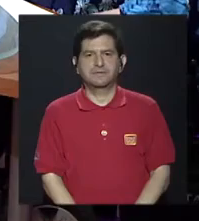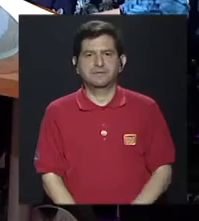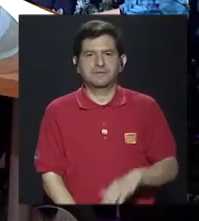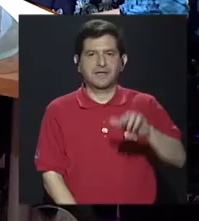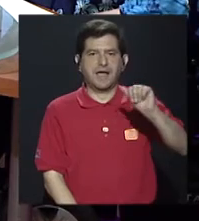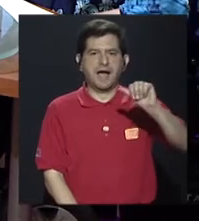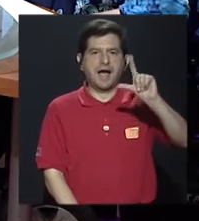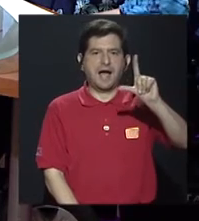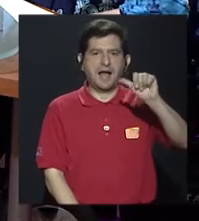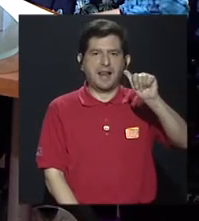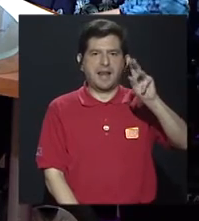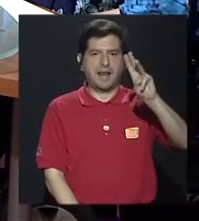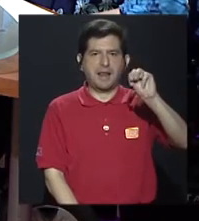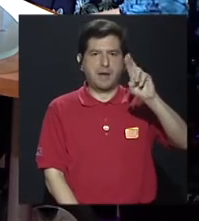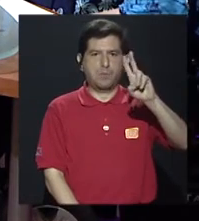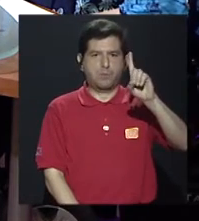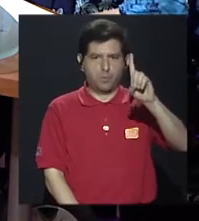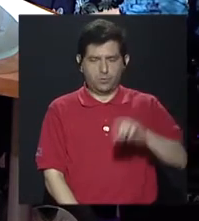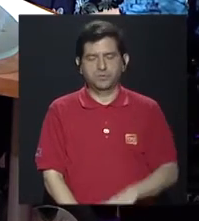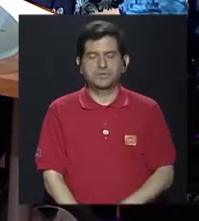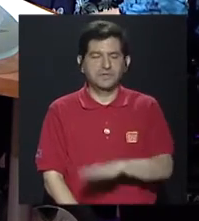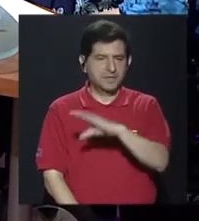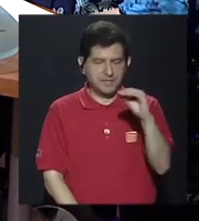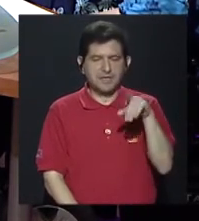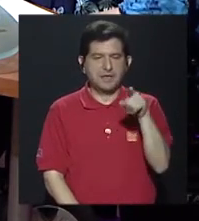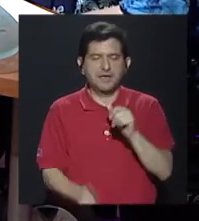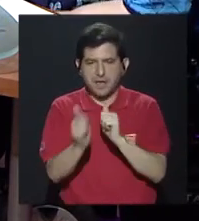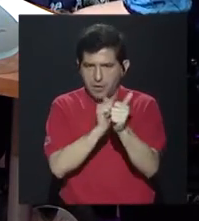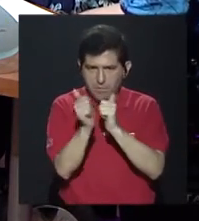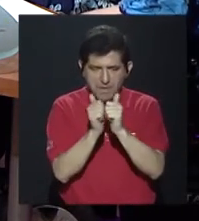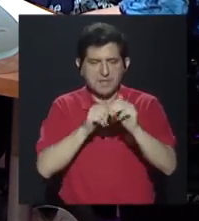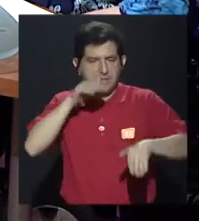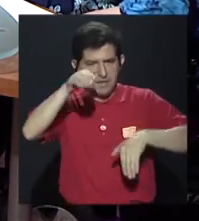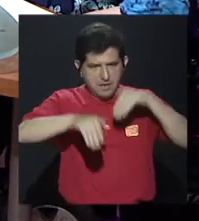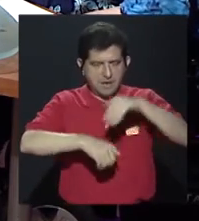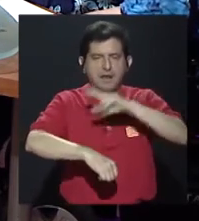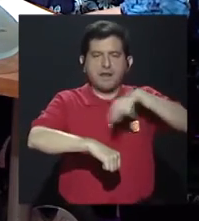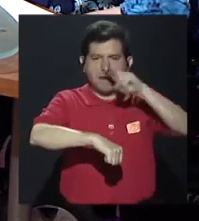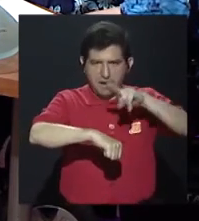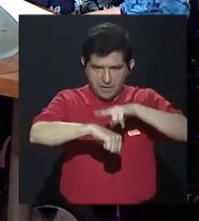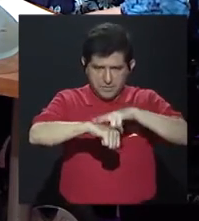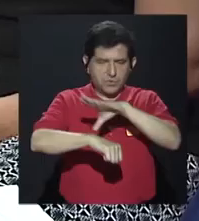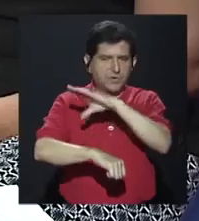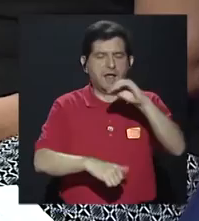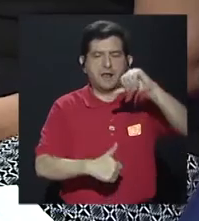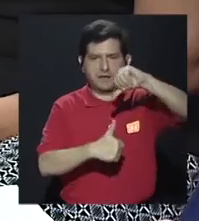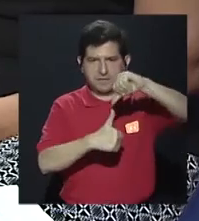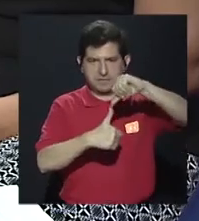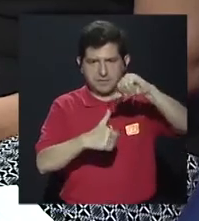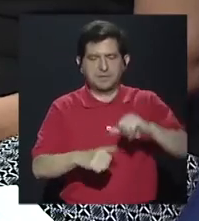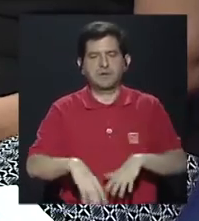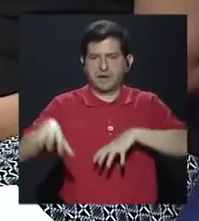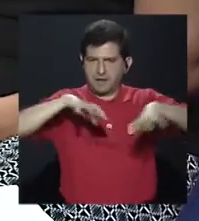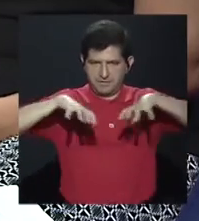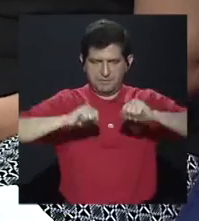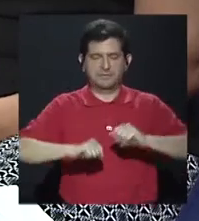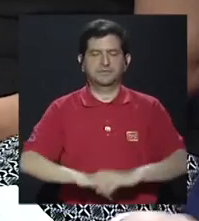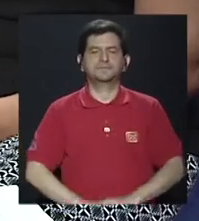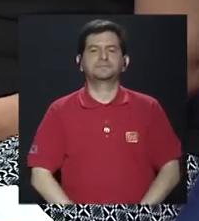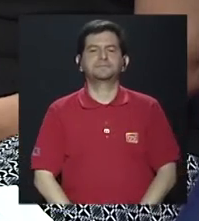ALAMUD, la Alianza Latinoamericana de Mujeres, y ha competido en natación a nivel nacional y centroamericano.